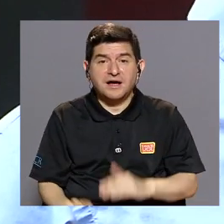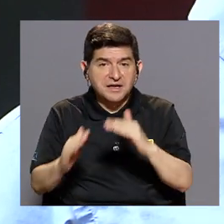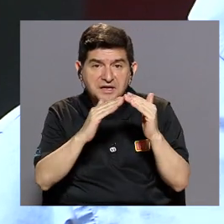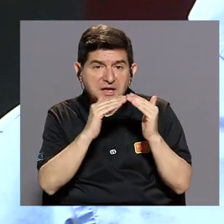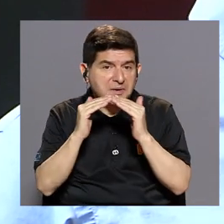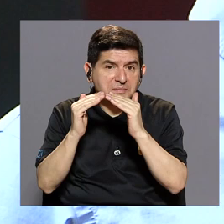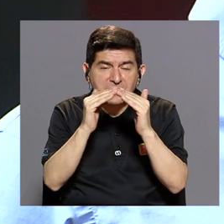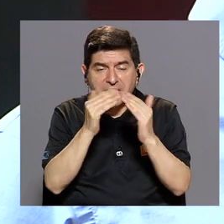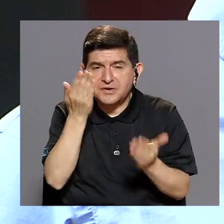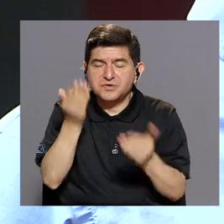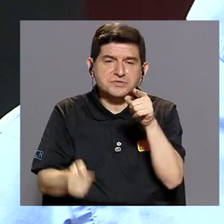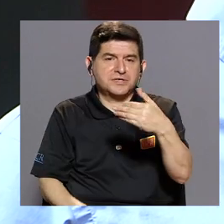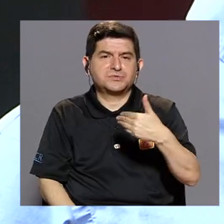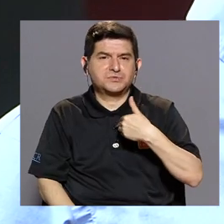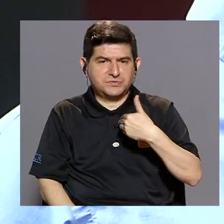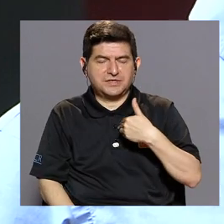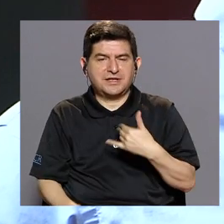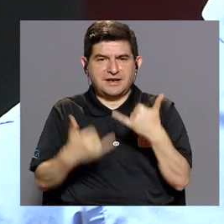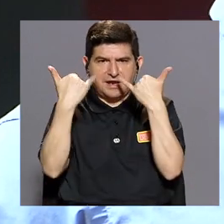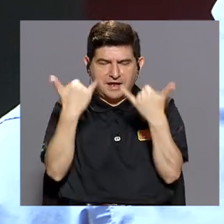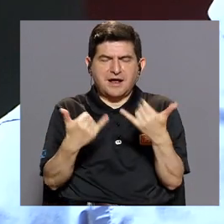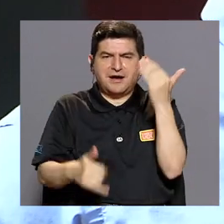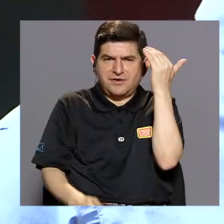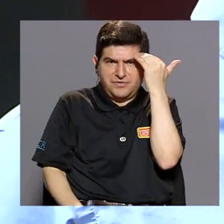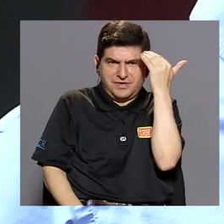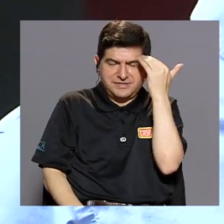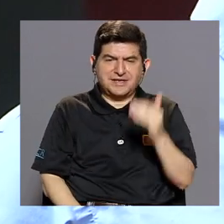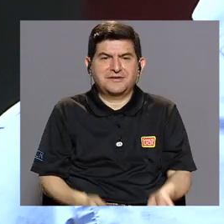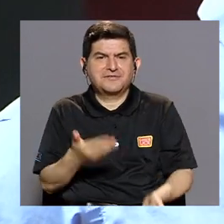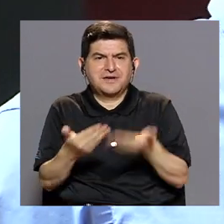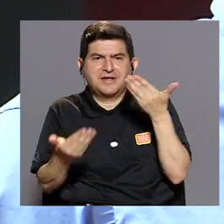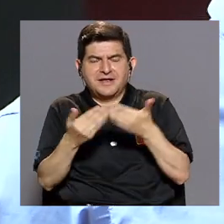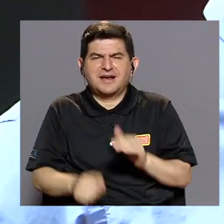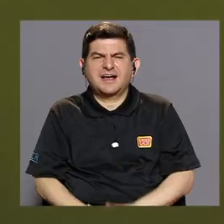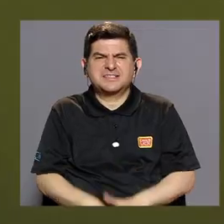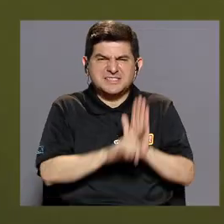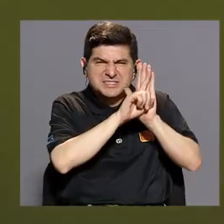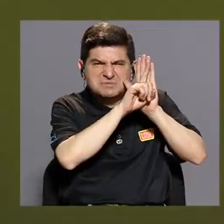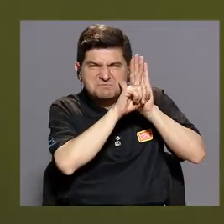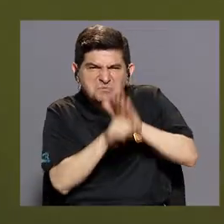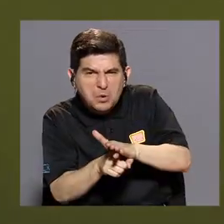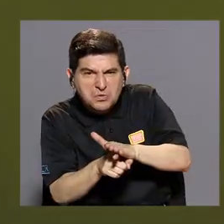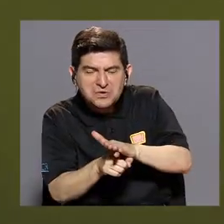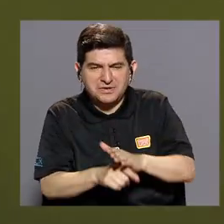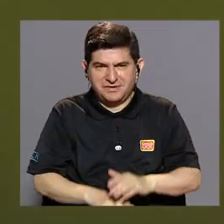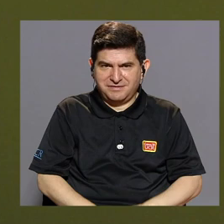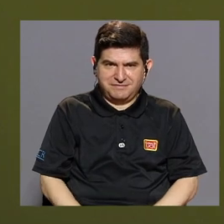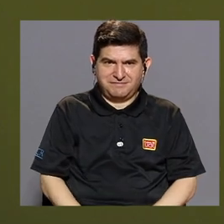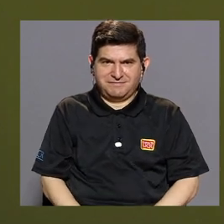donde de alguna manera usted recibió lo que ahora podemos conocer como casi un bullying, sí,